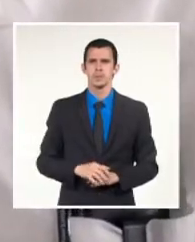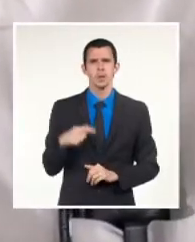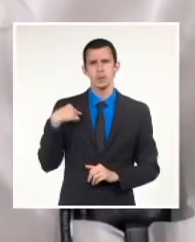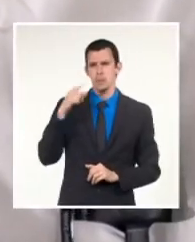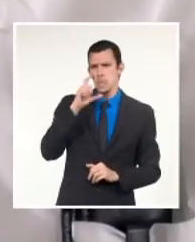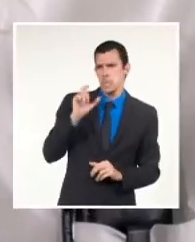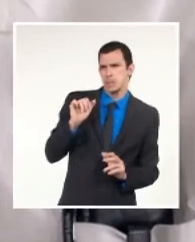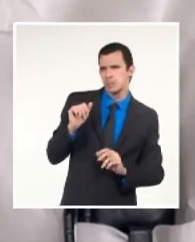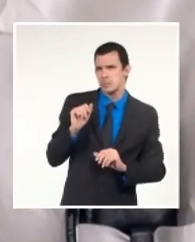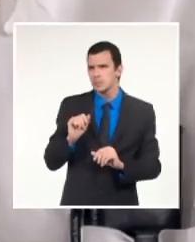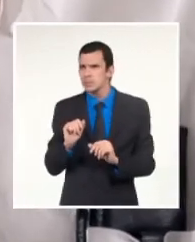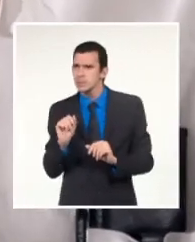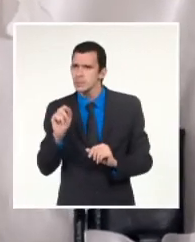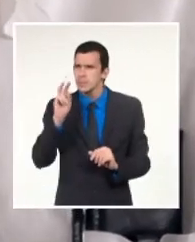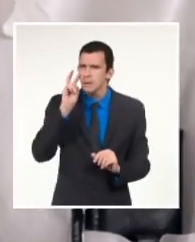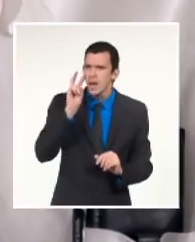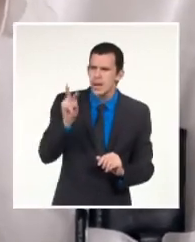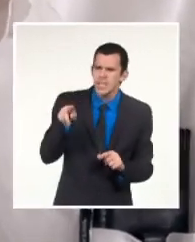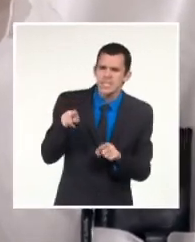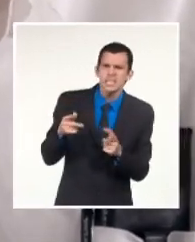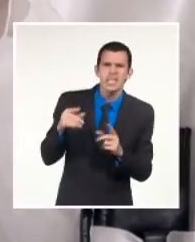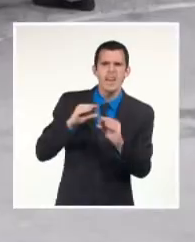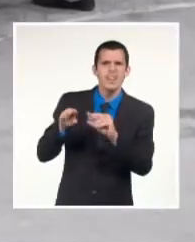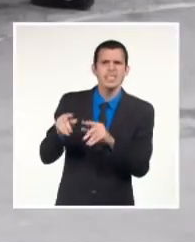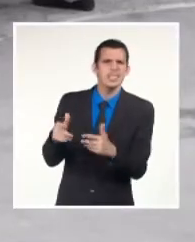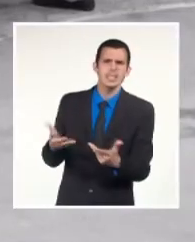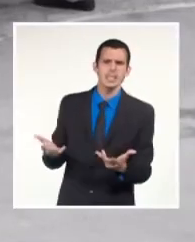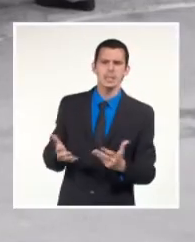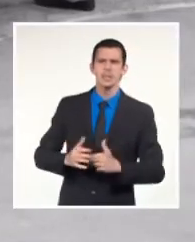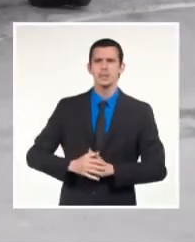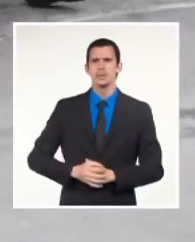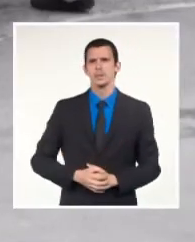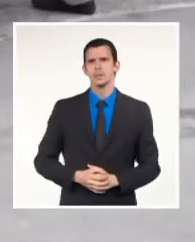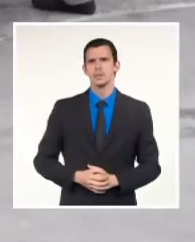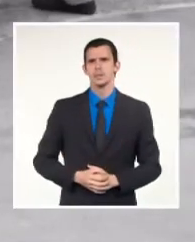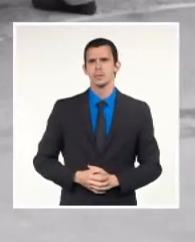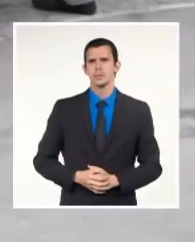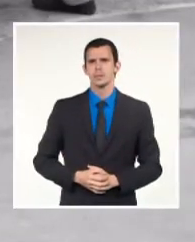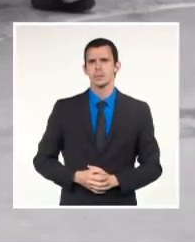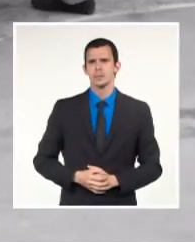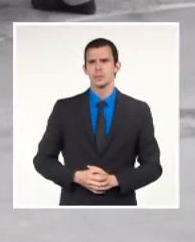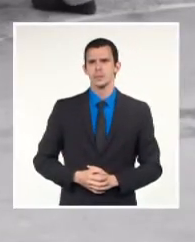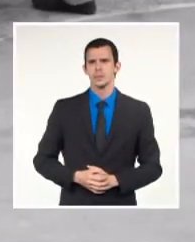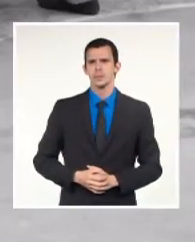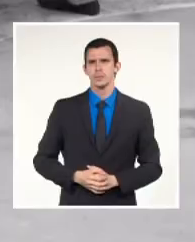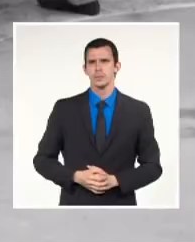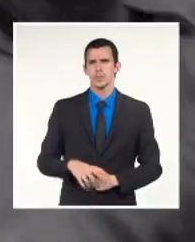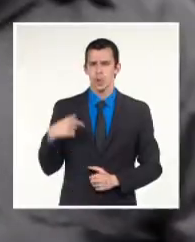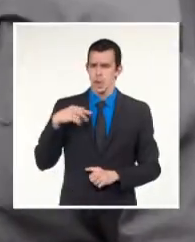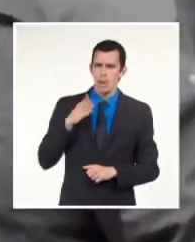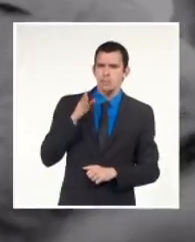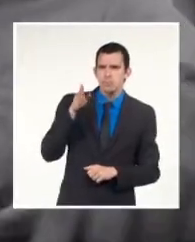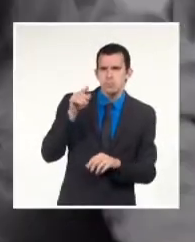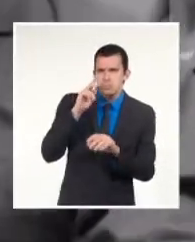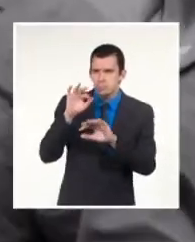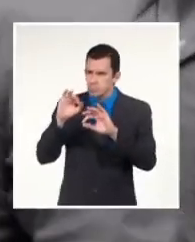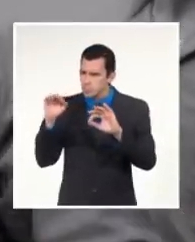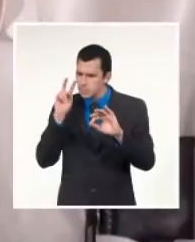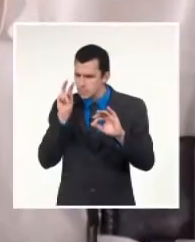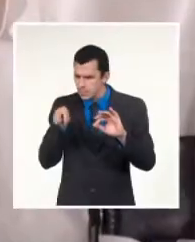más que la moderación. Y me fui a ver qué era, me metí entre la gente a ver. ¿Y sabe qué